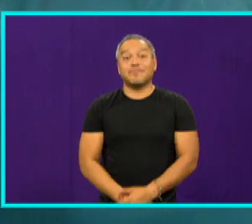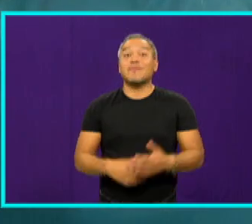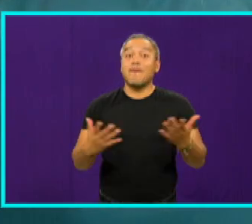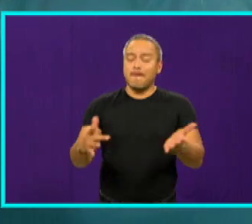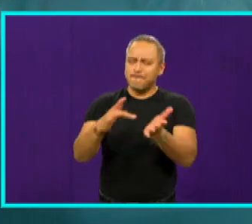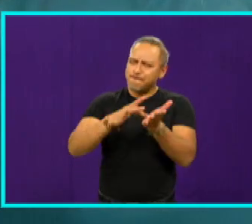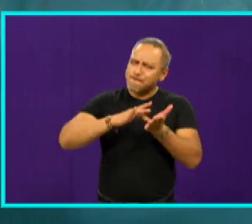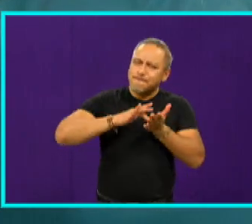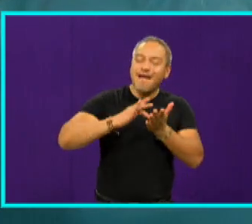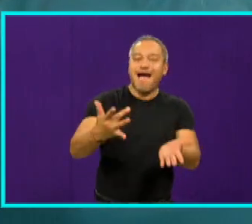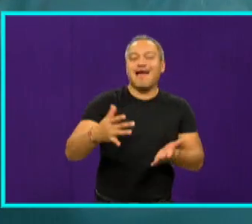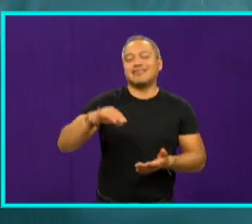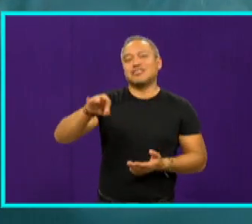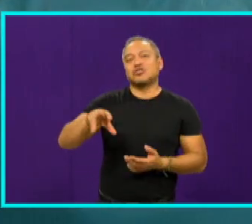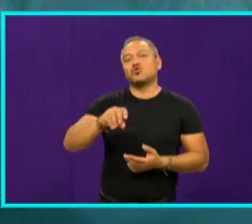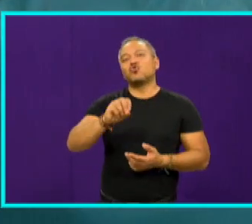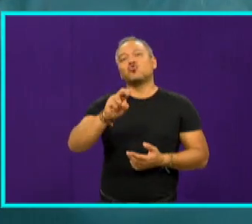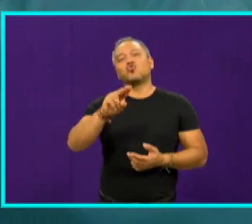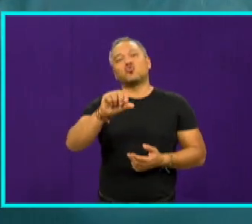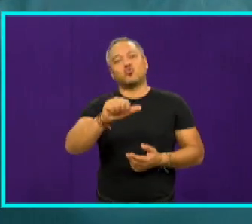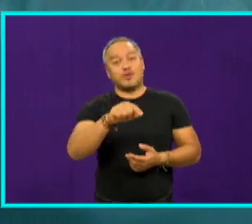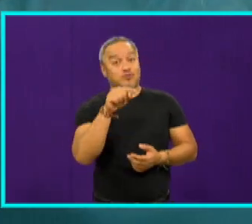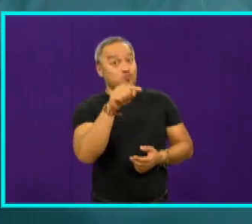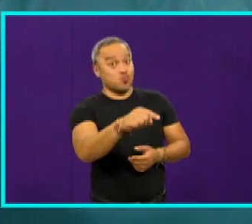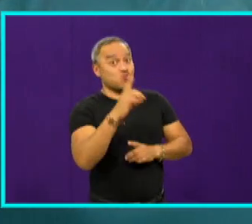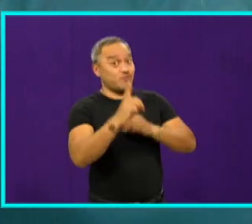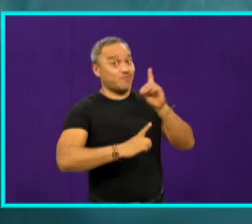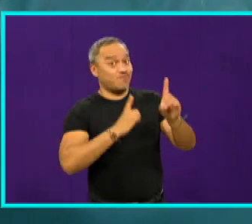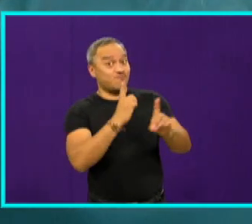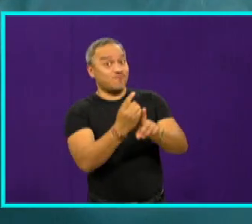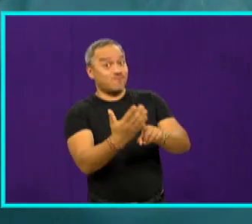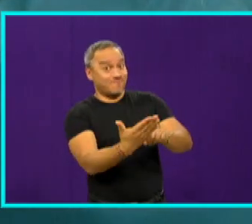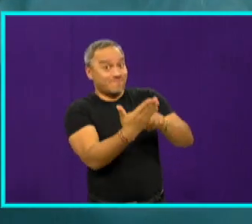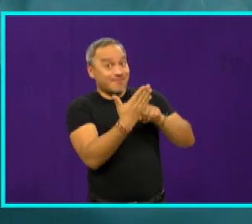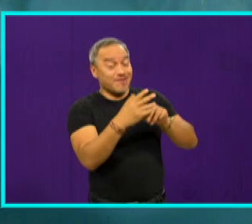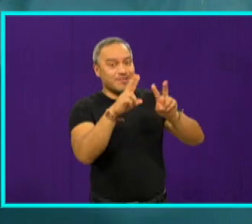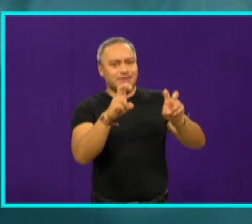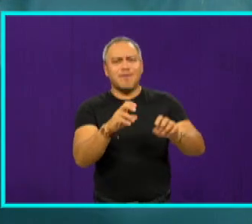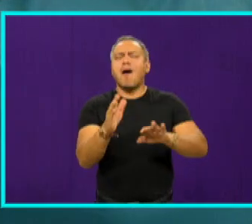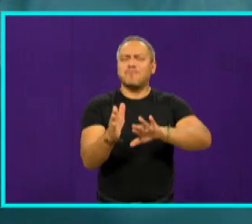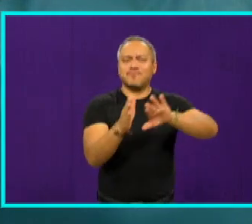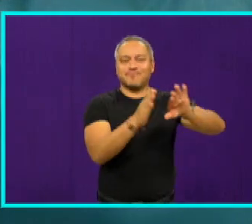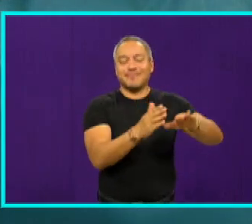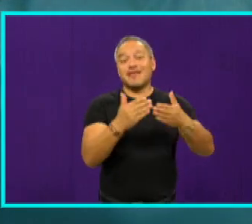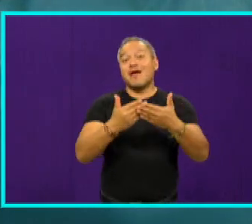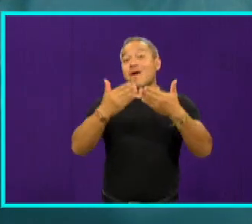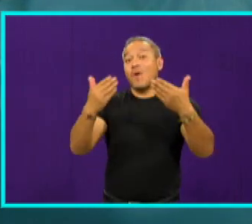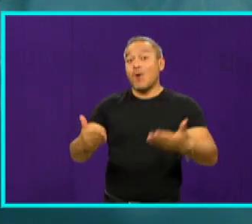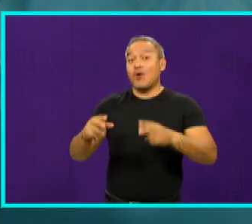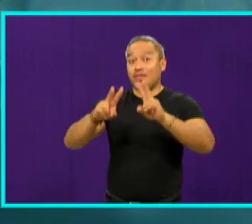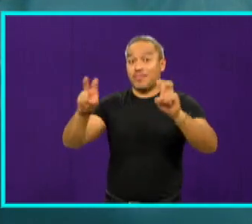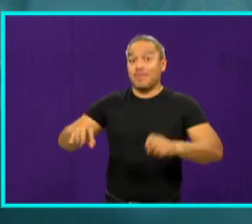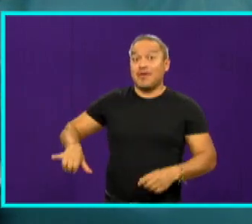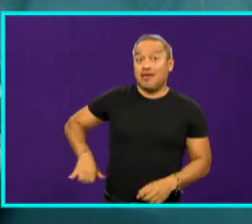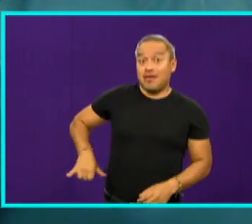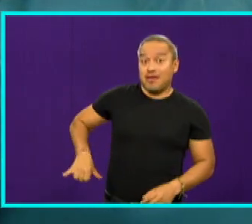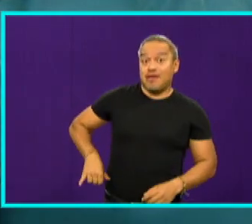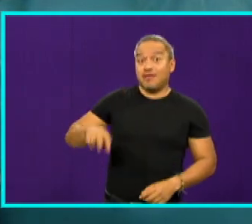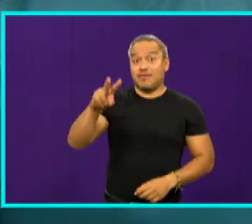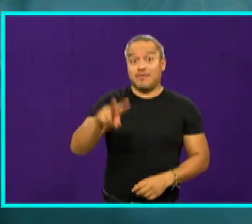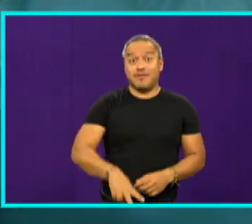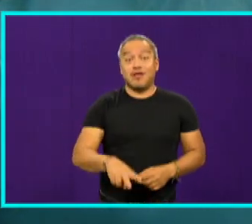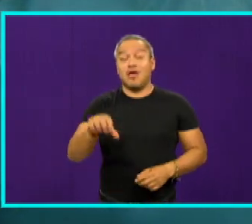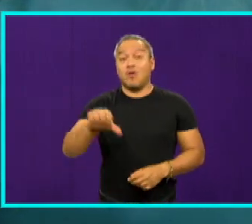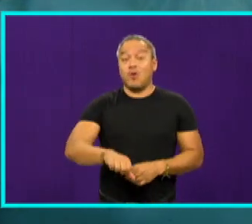Muchas gracias, Joshua, por esto que nos compartes. Y bueno, ahora vamos a hablar de un tema que es muy, pero muy interesante en